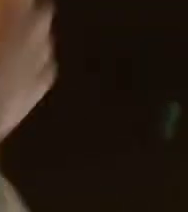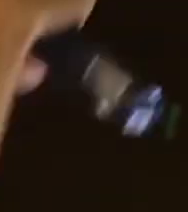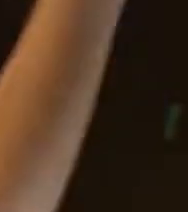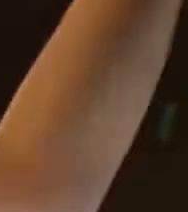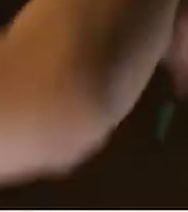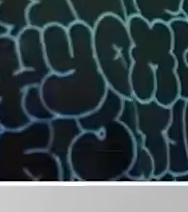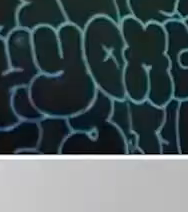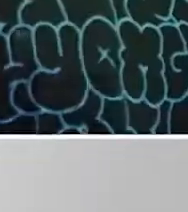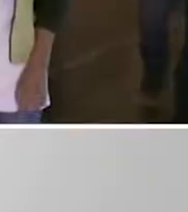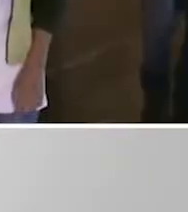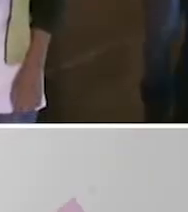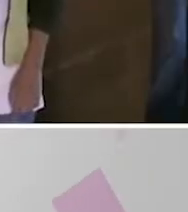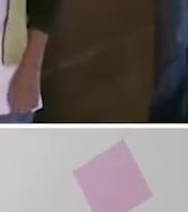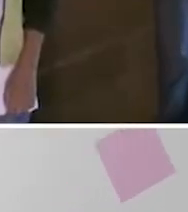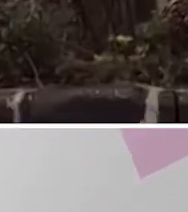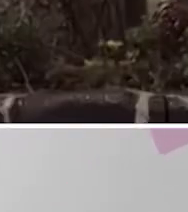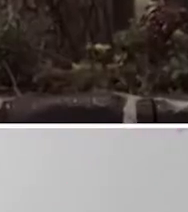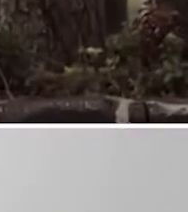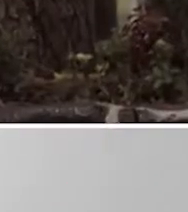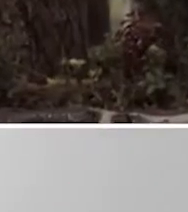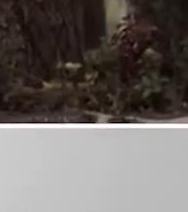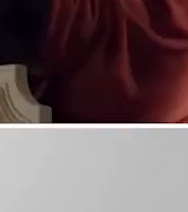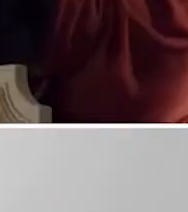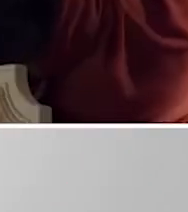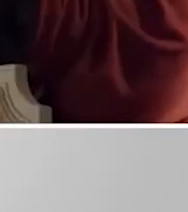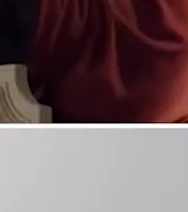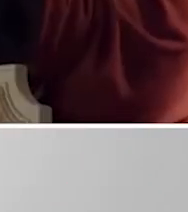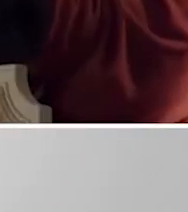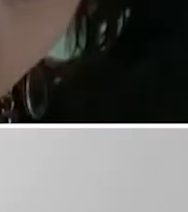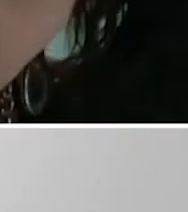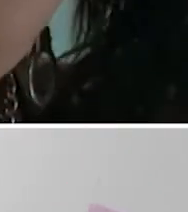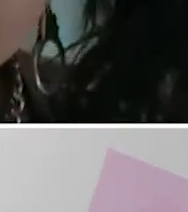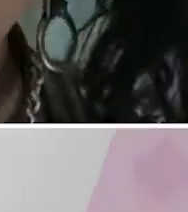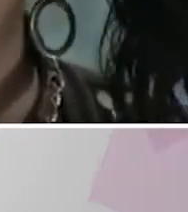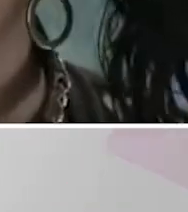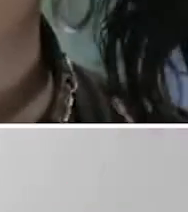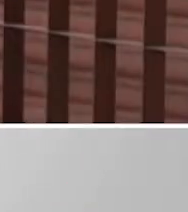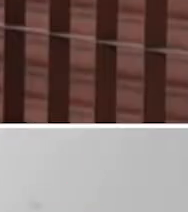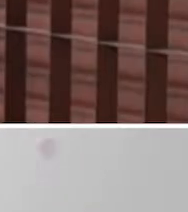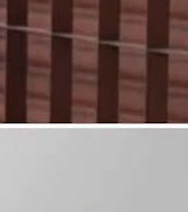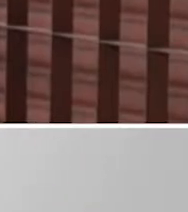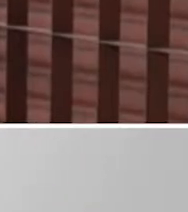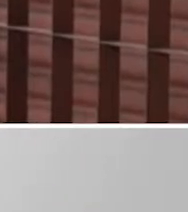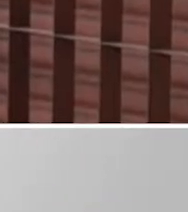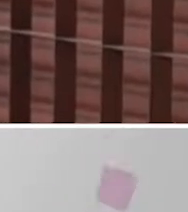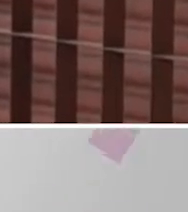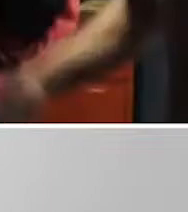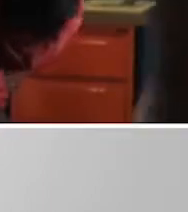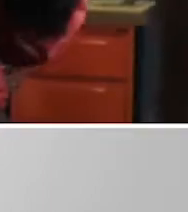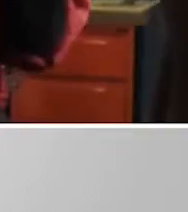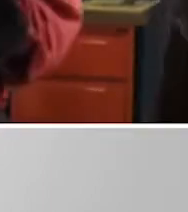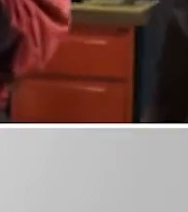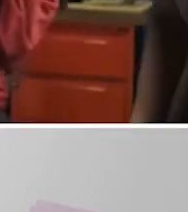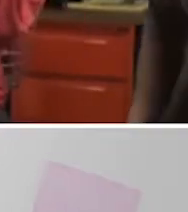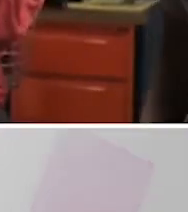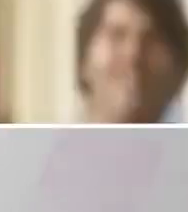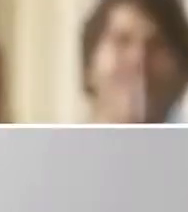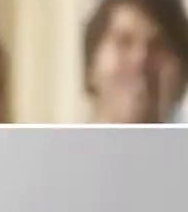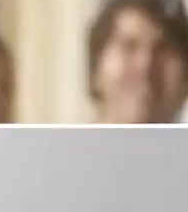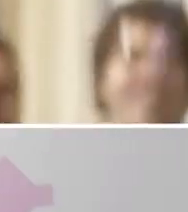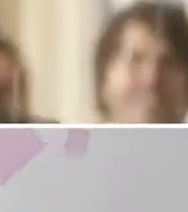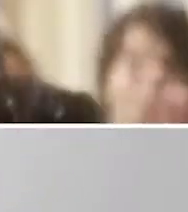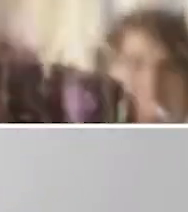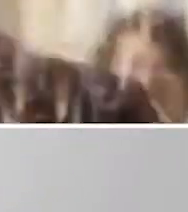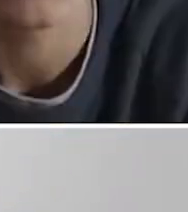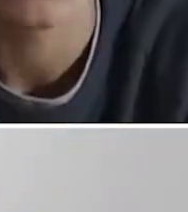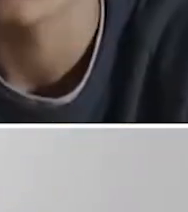Una producción de Canal 11 con el apoyo de Conapred, que busca crear conciencia y erradicar los distintos tipos de discriminación